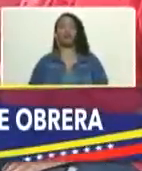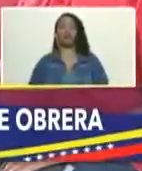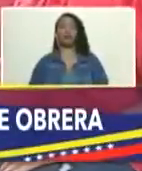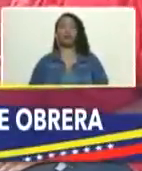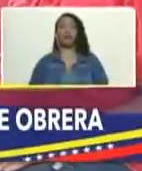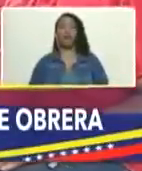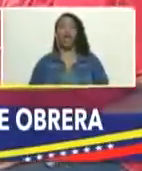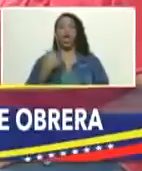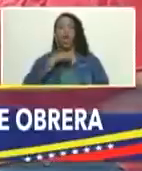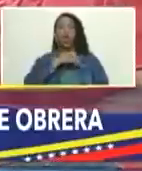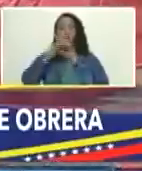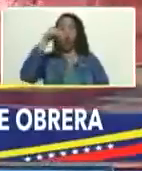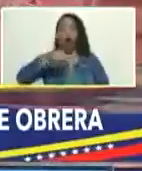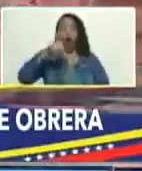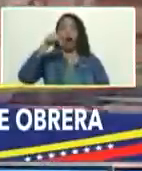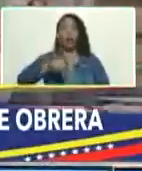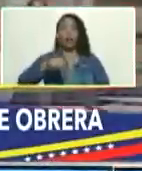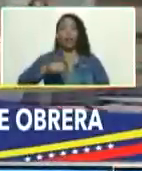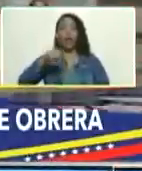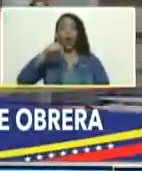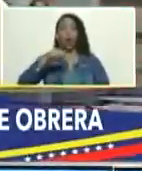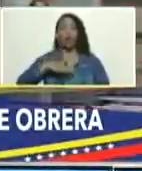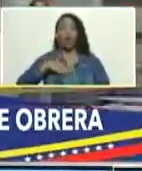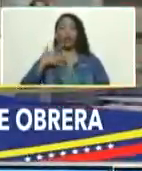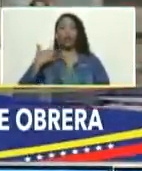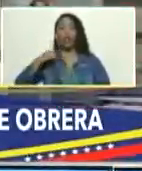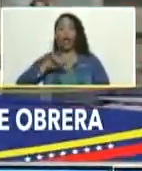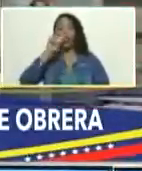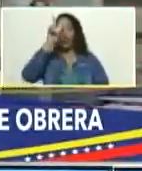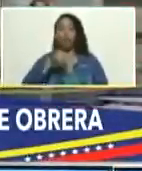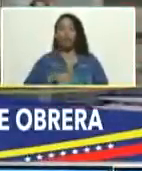Si estamos aquí y hoy podemos tener